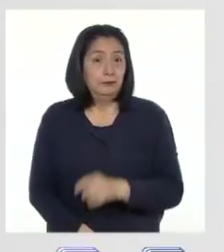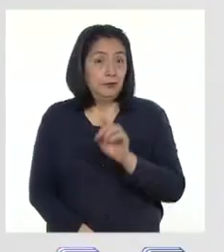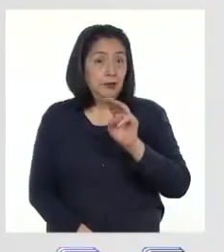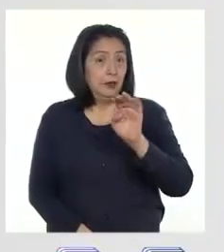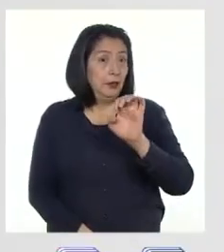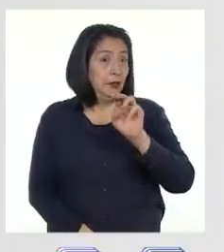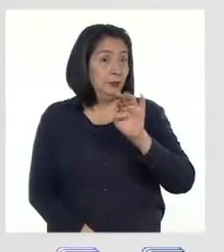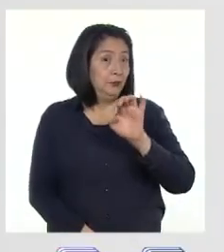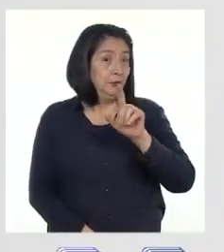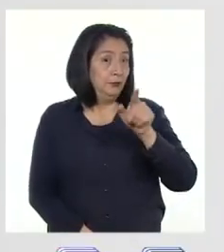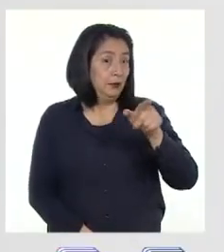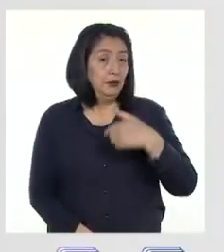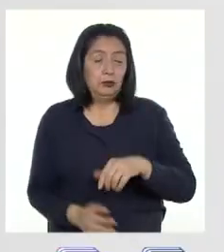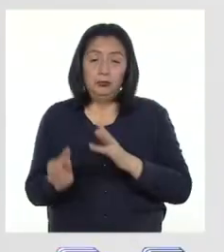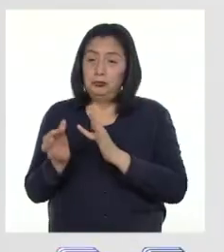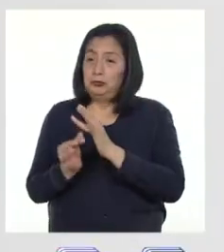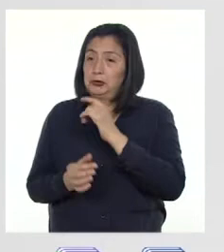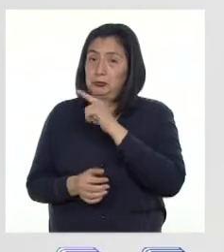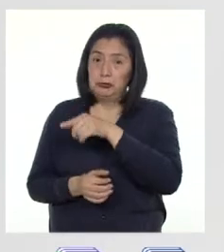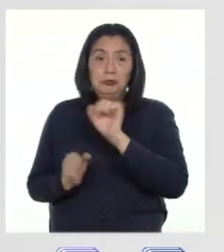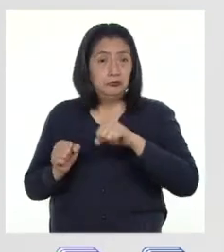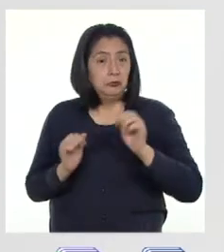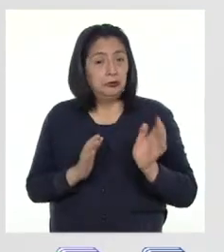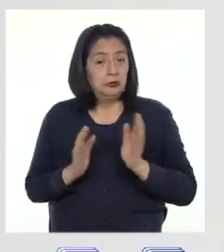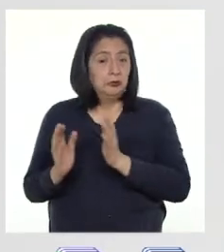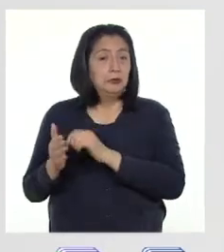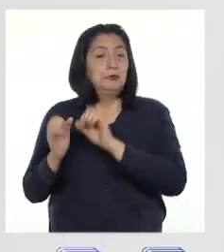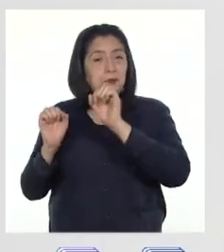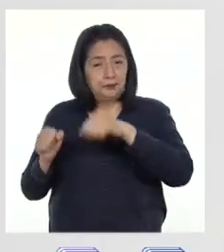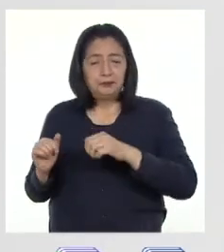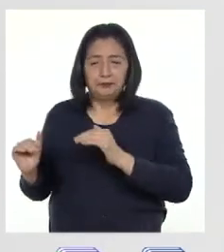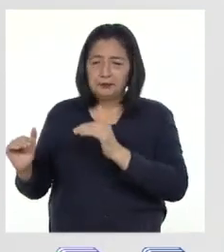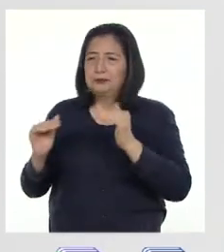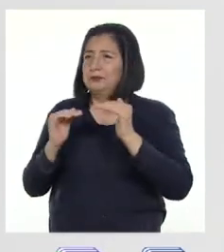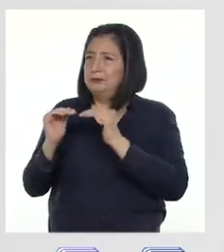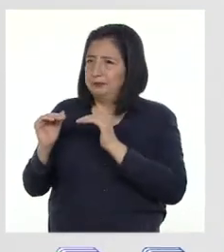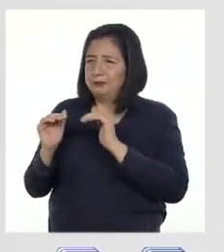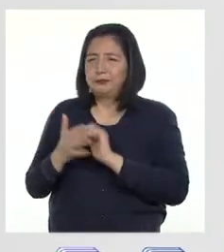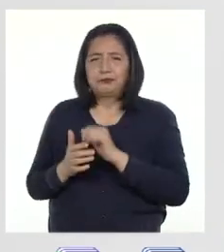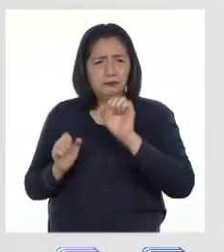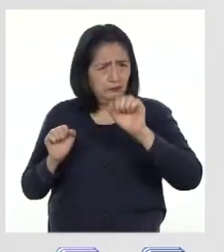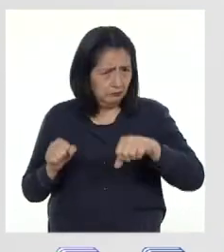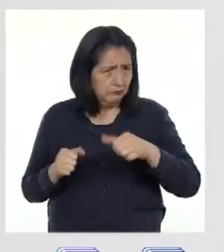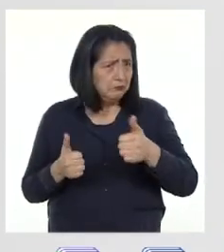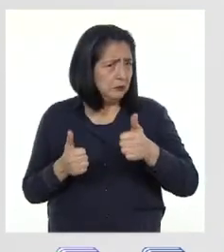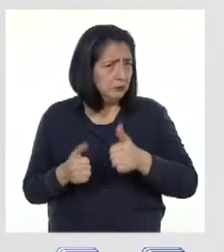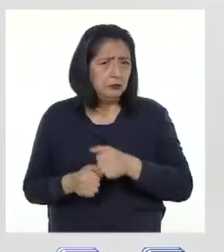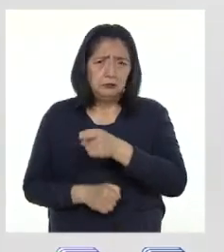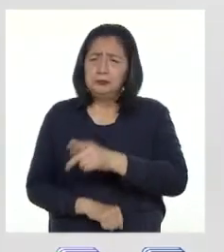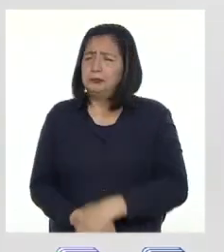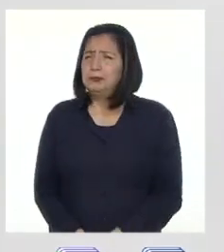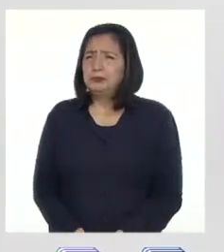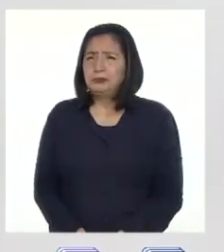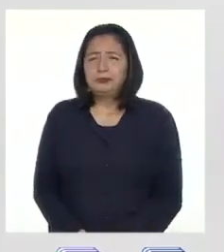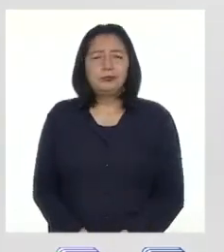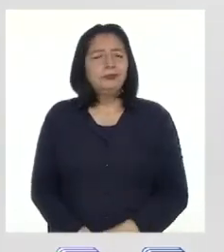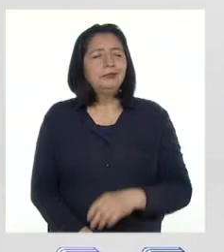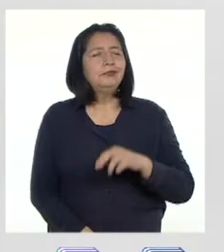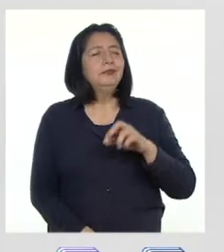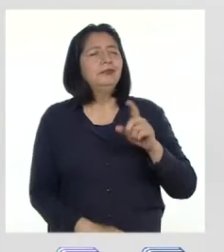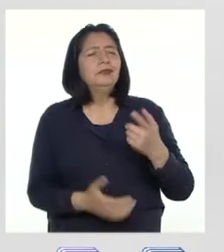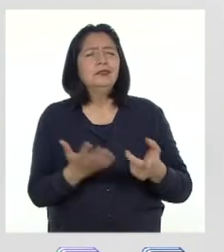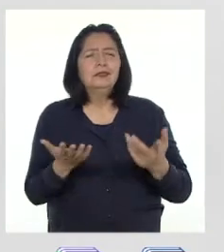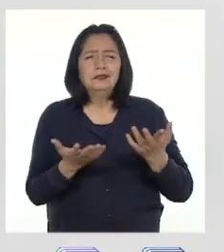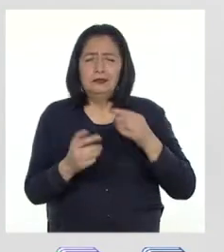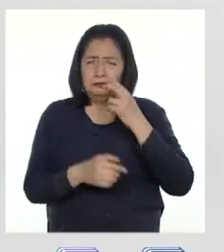Emil Ram Cosío Palacios y su esposa realmente se han organizado en condiciones de igualdad y les funciona y les va súper bien. Patty, hasta